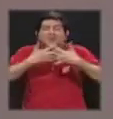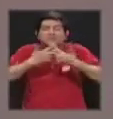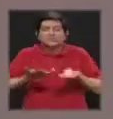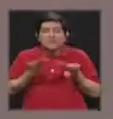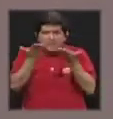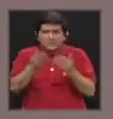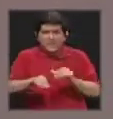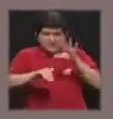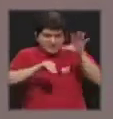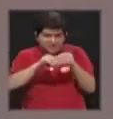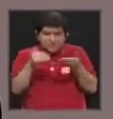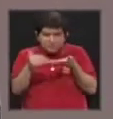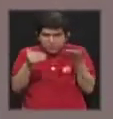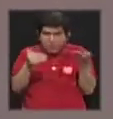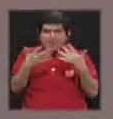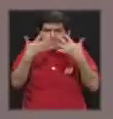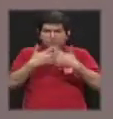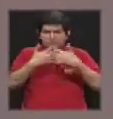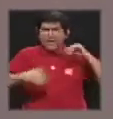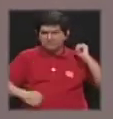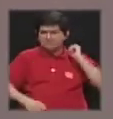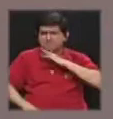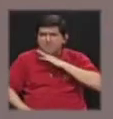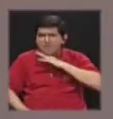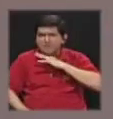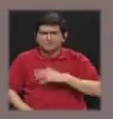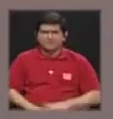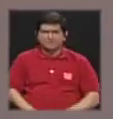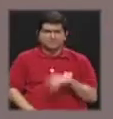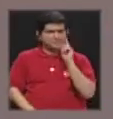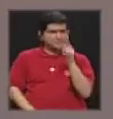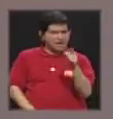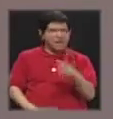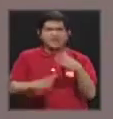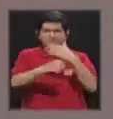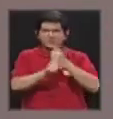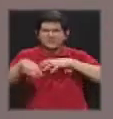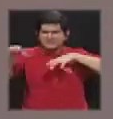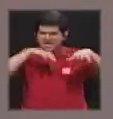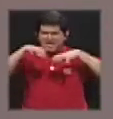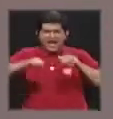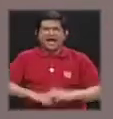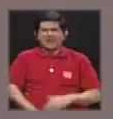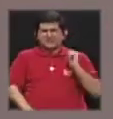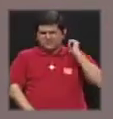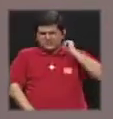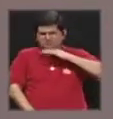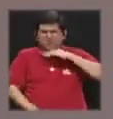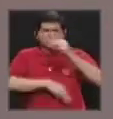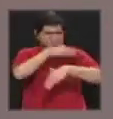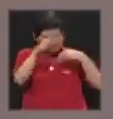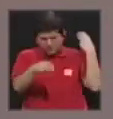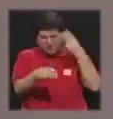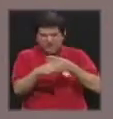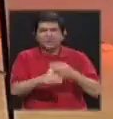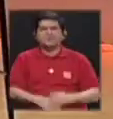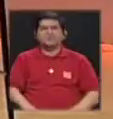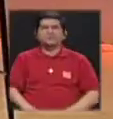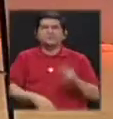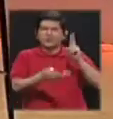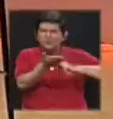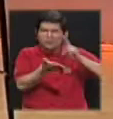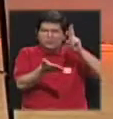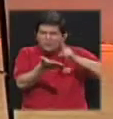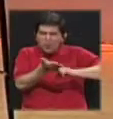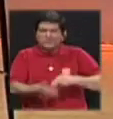si sumamos los elementos, una empresa corrupta que ha realizado actos de corrupción por el mundo y un contrato